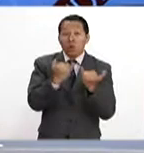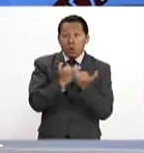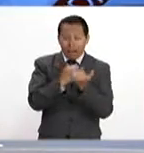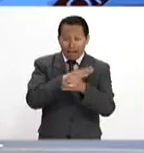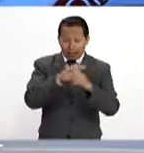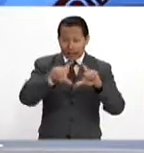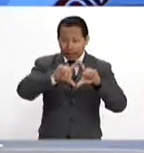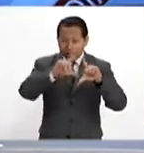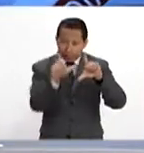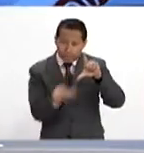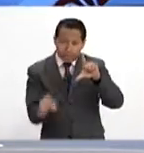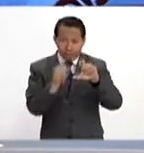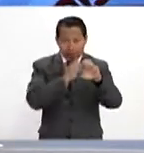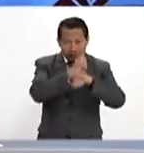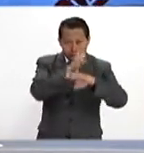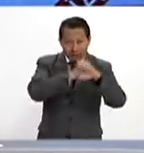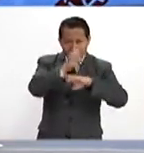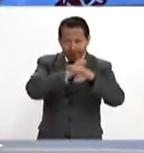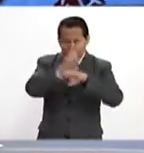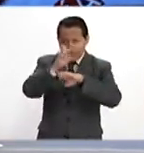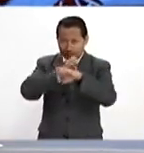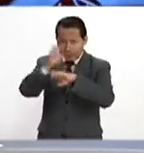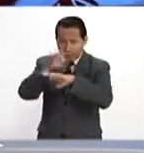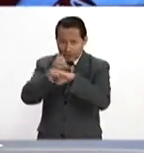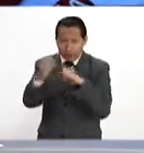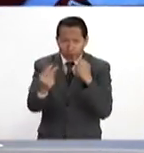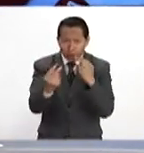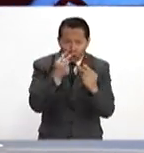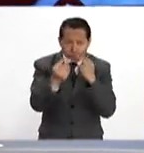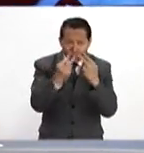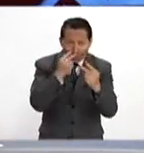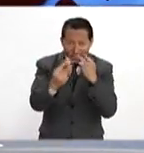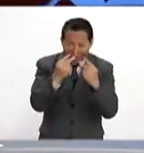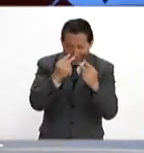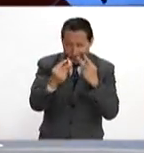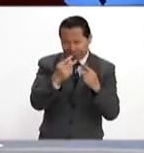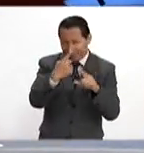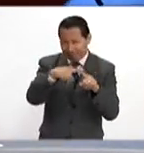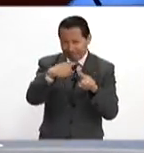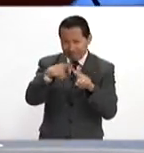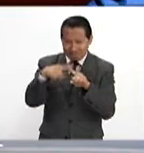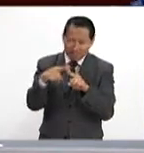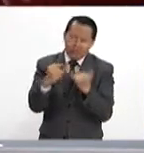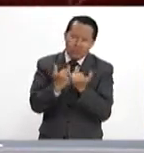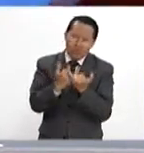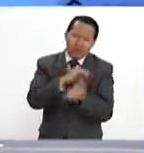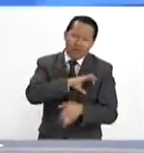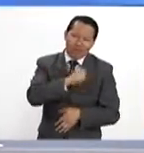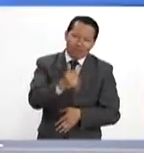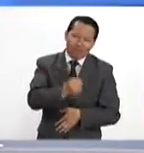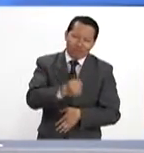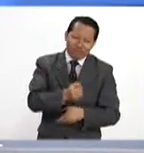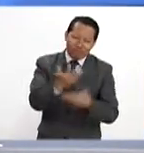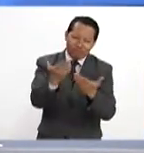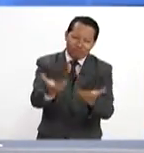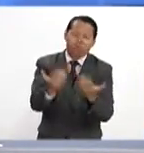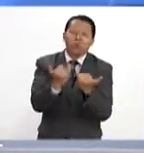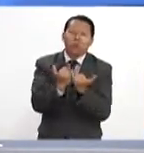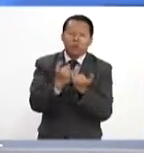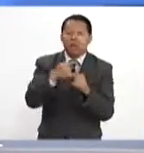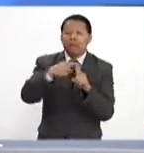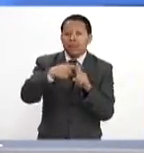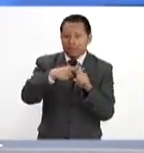muy afectuoso también a quienes nos están escuchando y nos están viendo en el interior de la República Mexicana. La